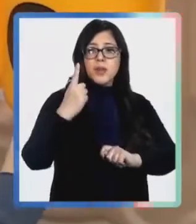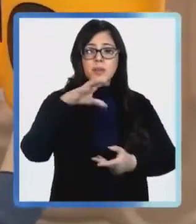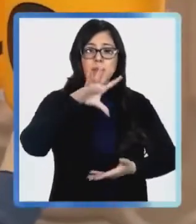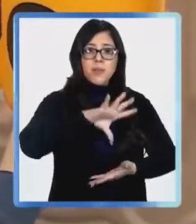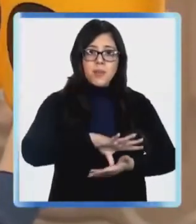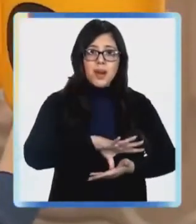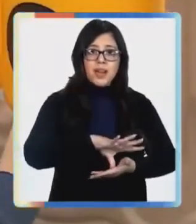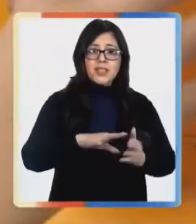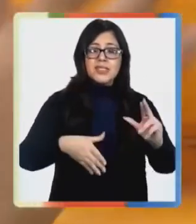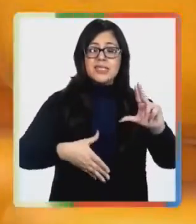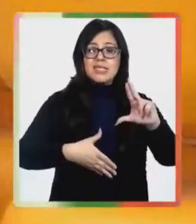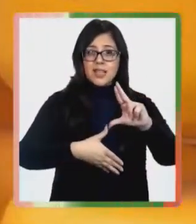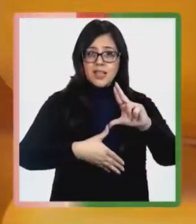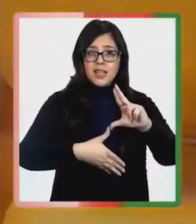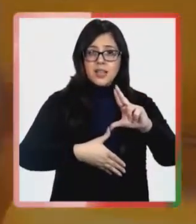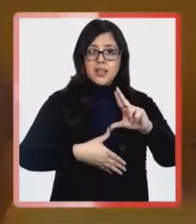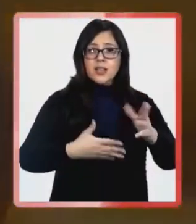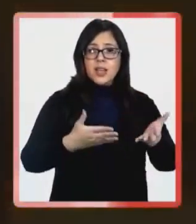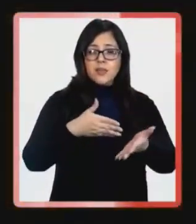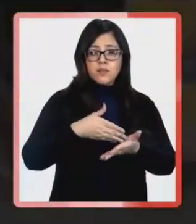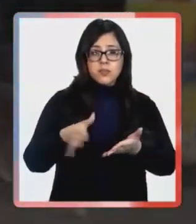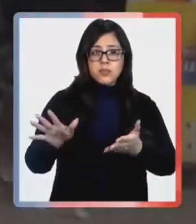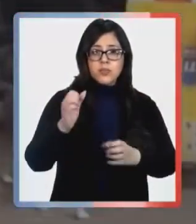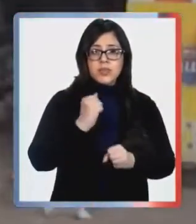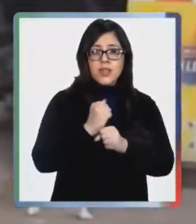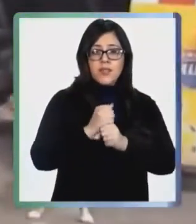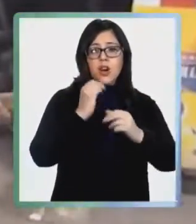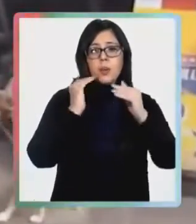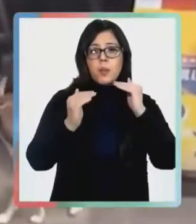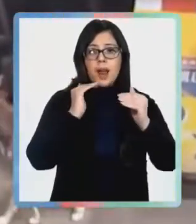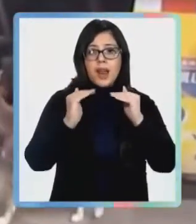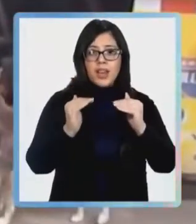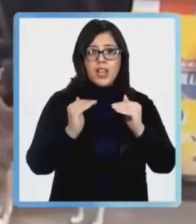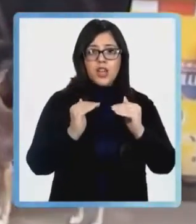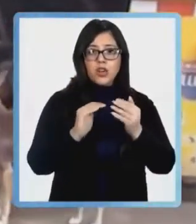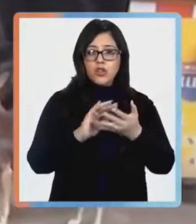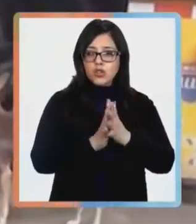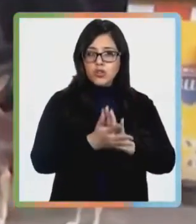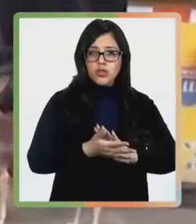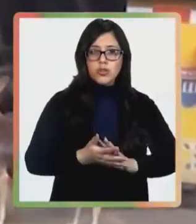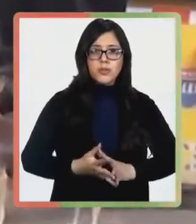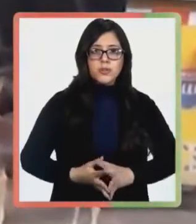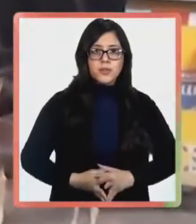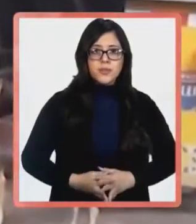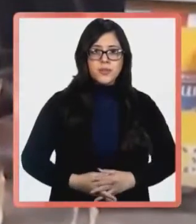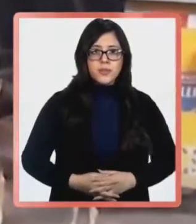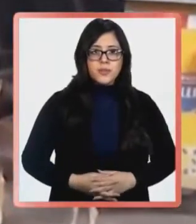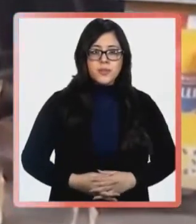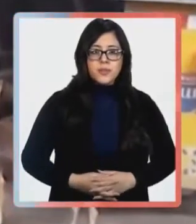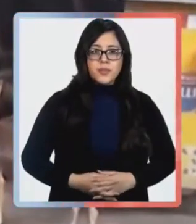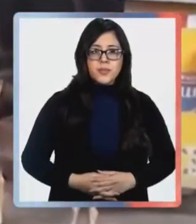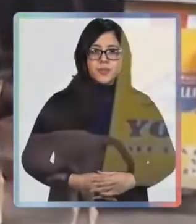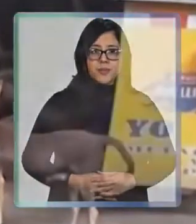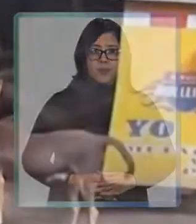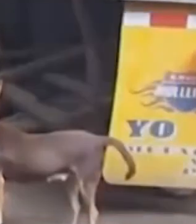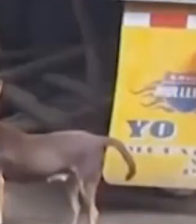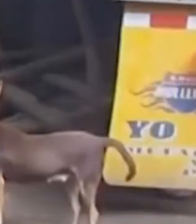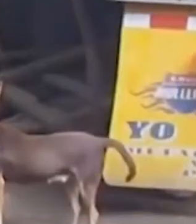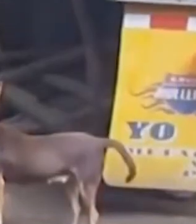convertirse en el primer país de américa latina en eliminar el trabajo infantil por completo